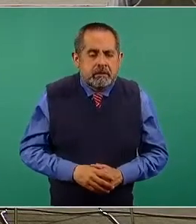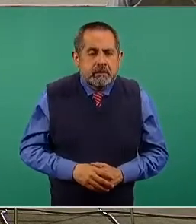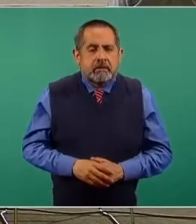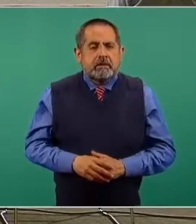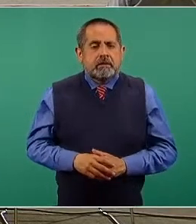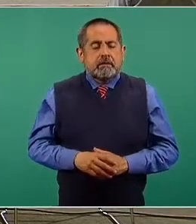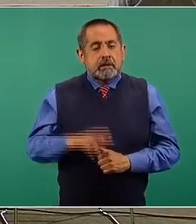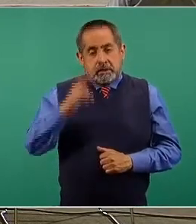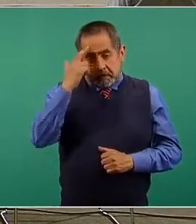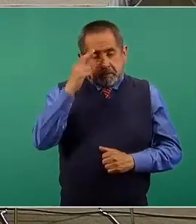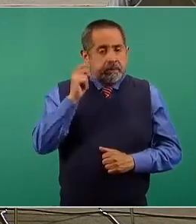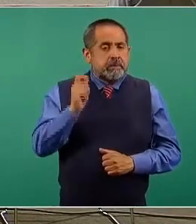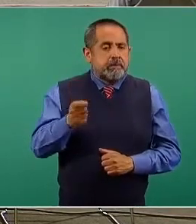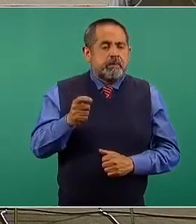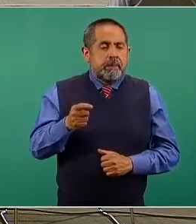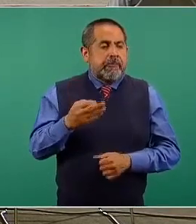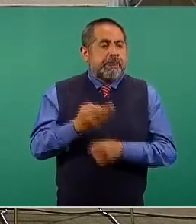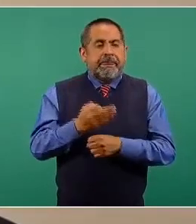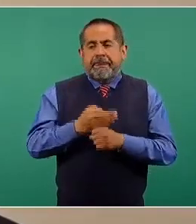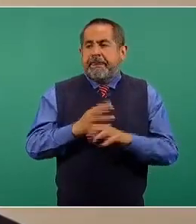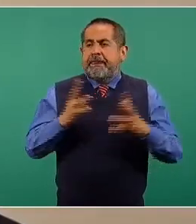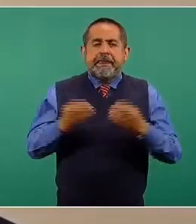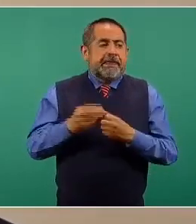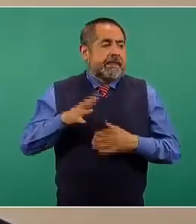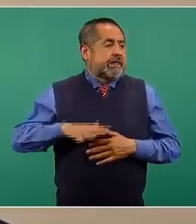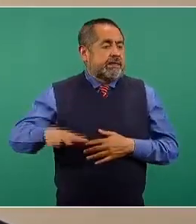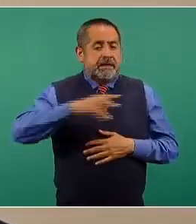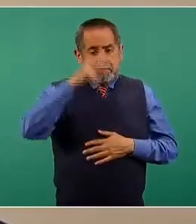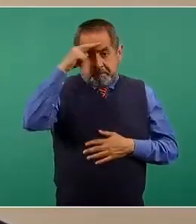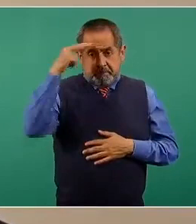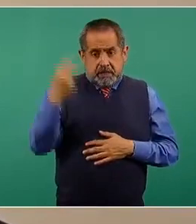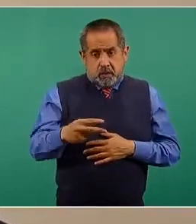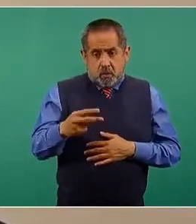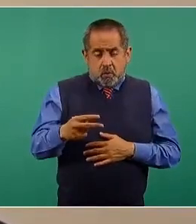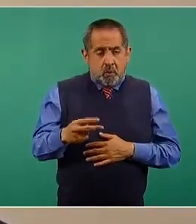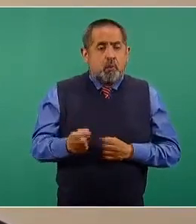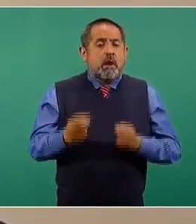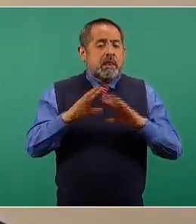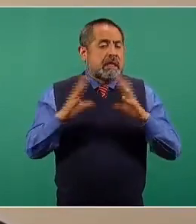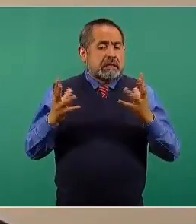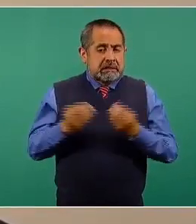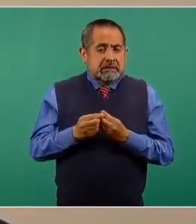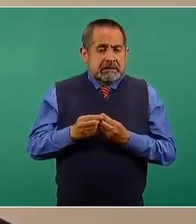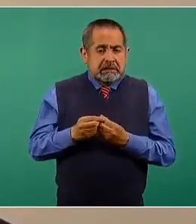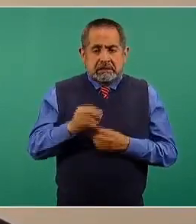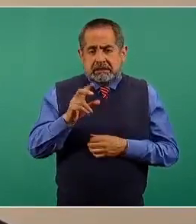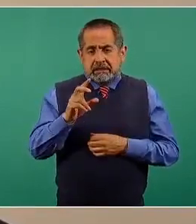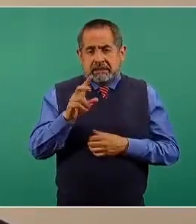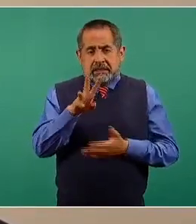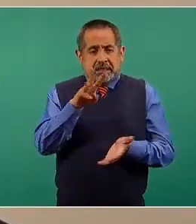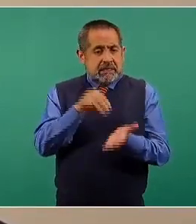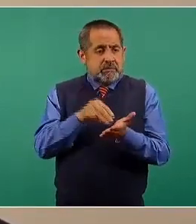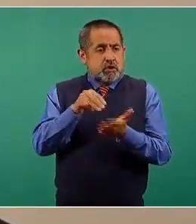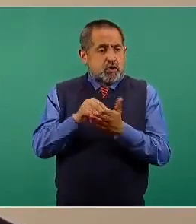informamos a la población que hasta el momento a México han llegado, se han recibido